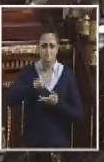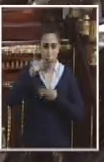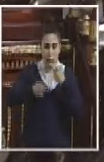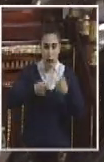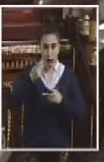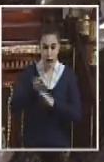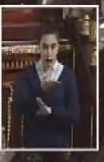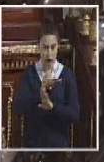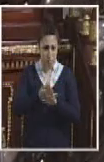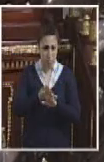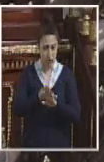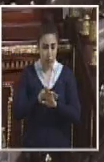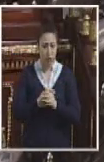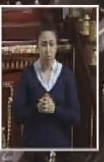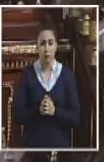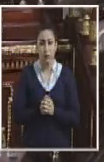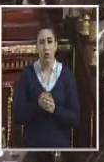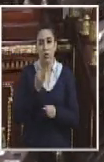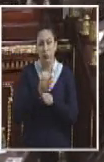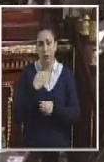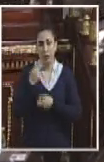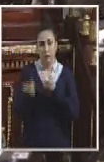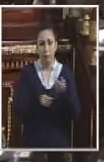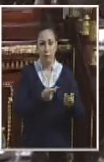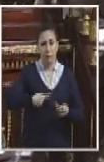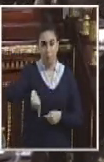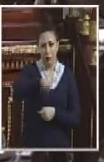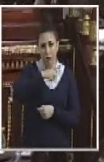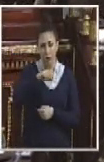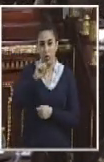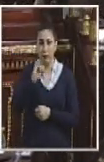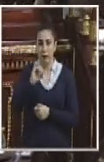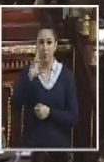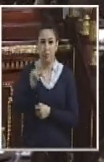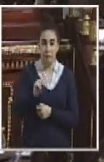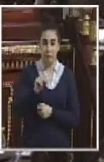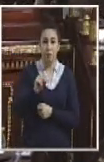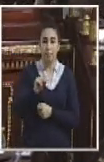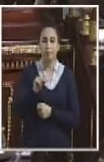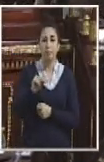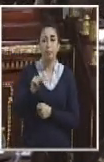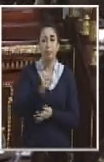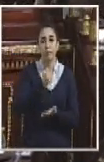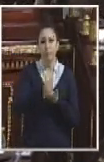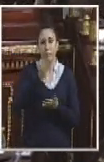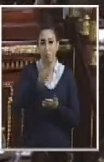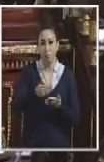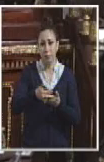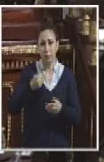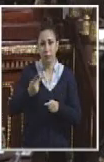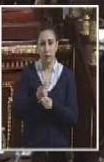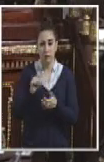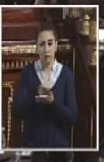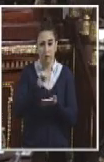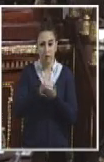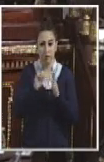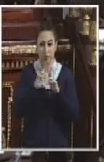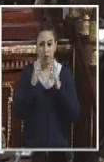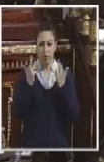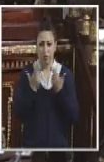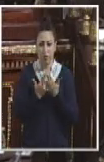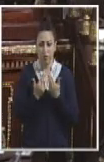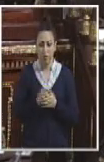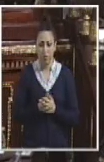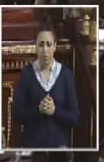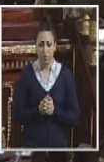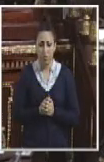No habiendo quien haga uso de la palabra, en votación económica se pregunta al Pleno si es de aprobarse el